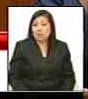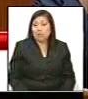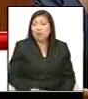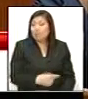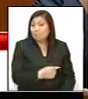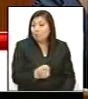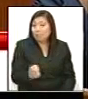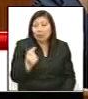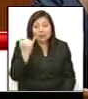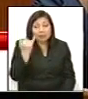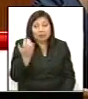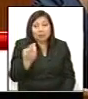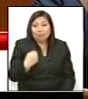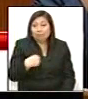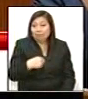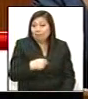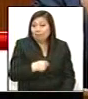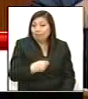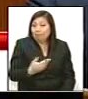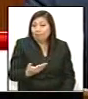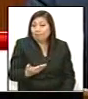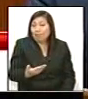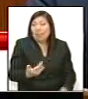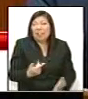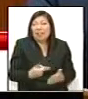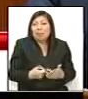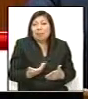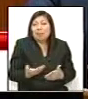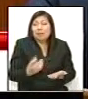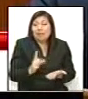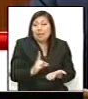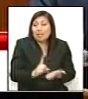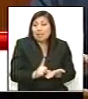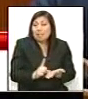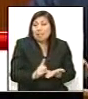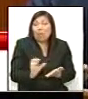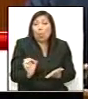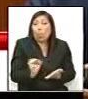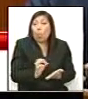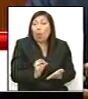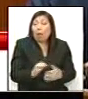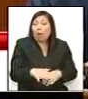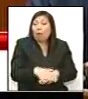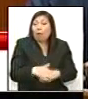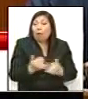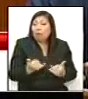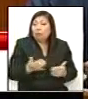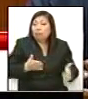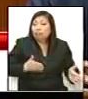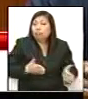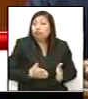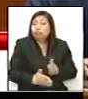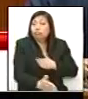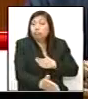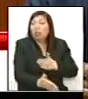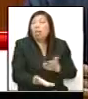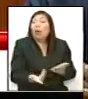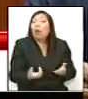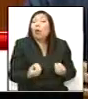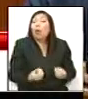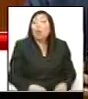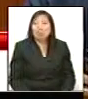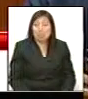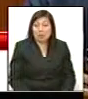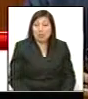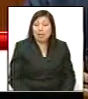ustedes e imaginémonos nosotros qué hubiese pasado de Lima si no se hubiese planificado este corredor, como se